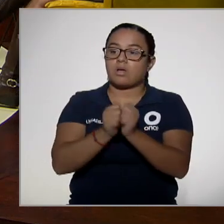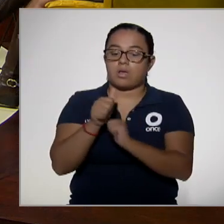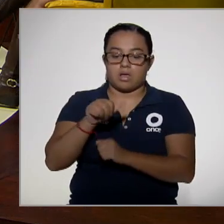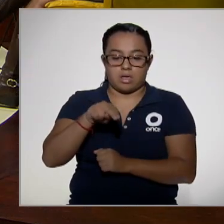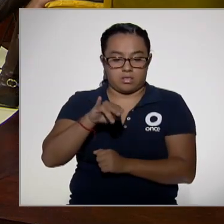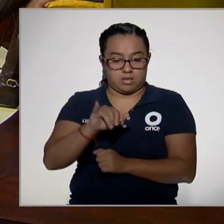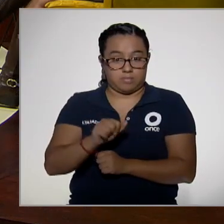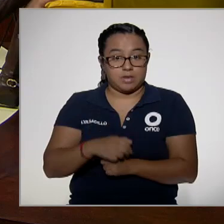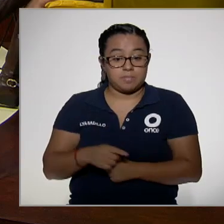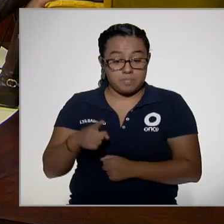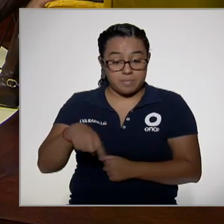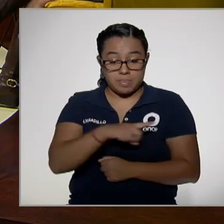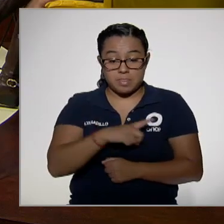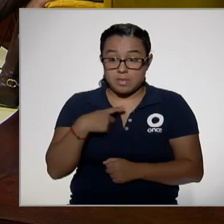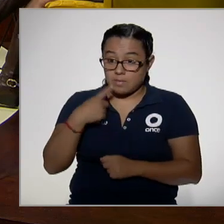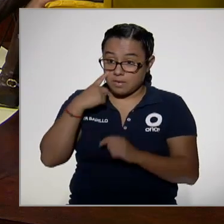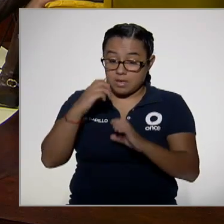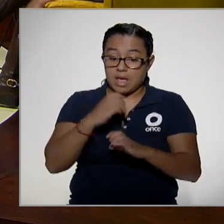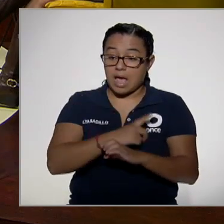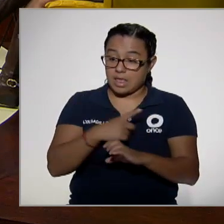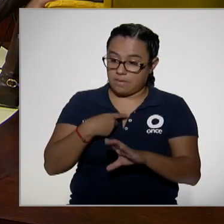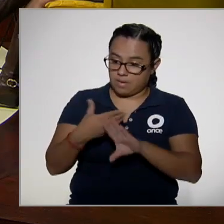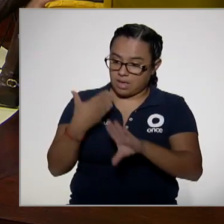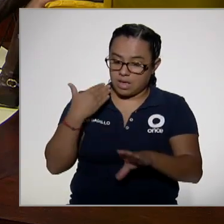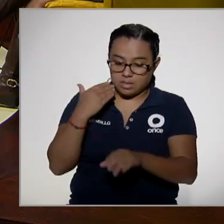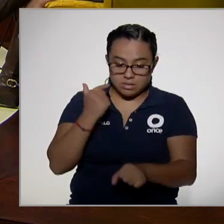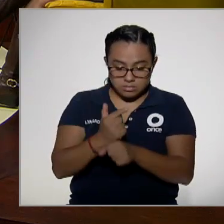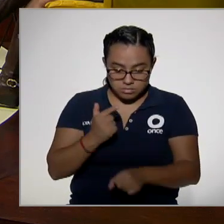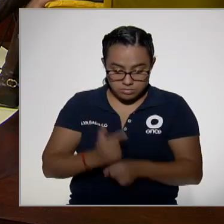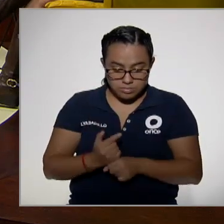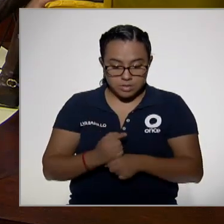mucho ojo mucho ojo hay que detectar las cosas a tiempo